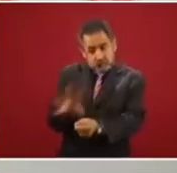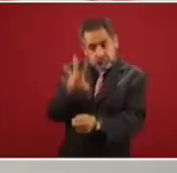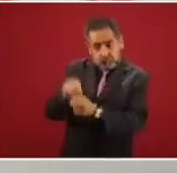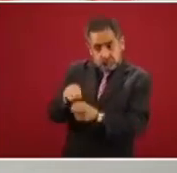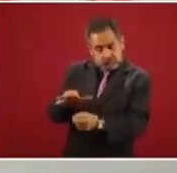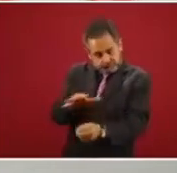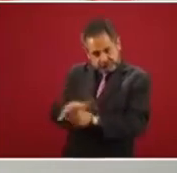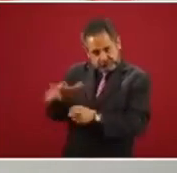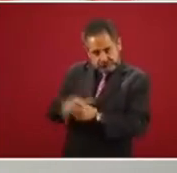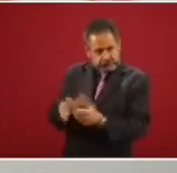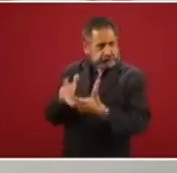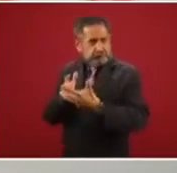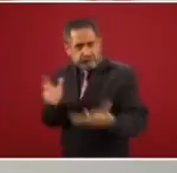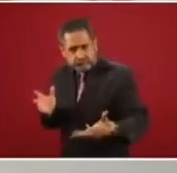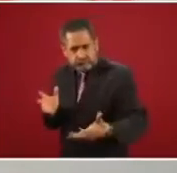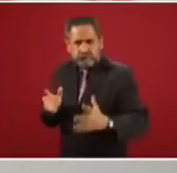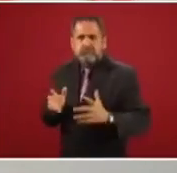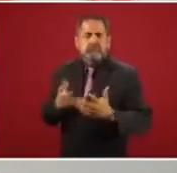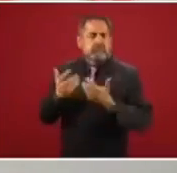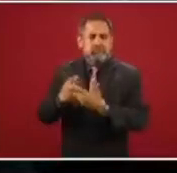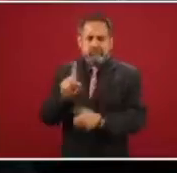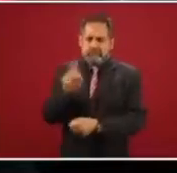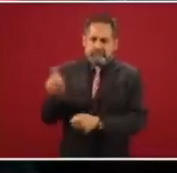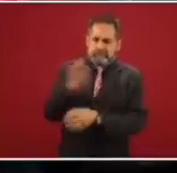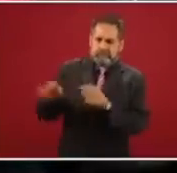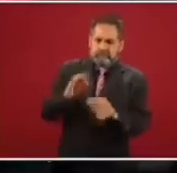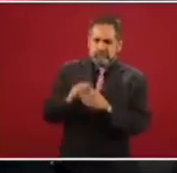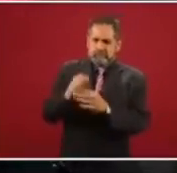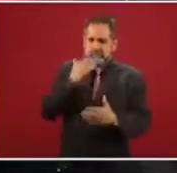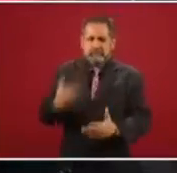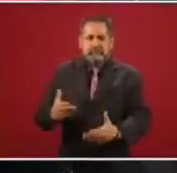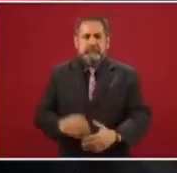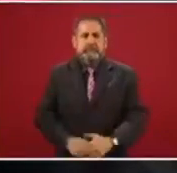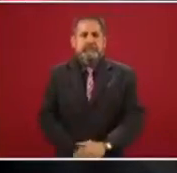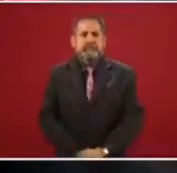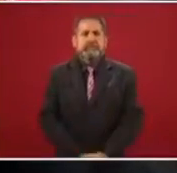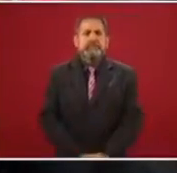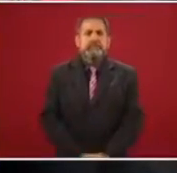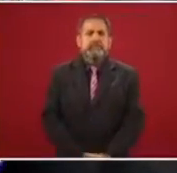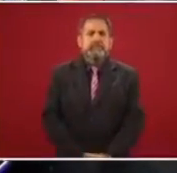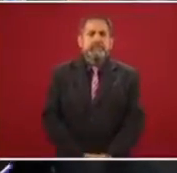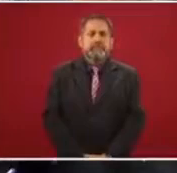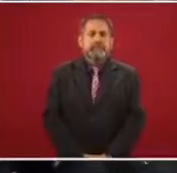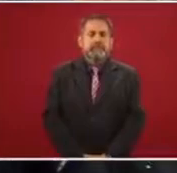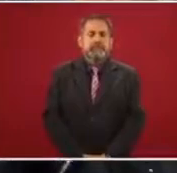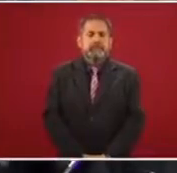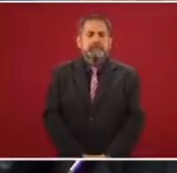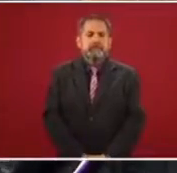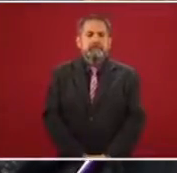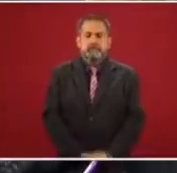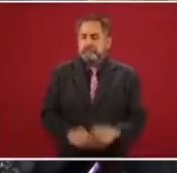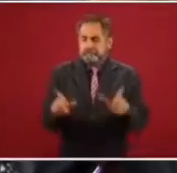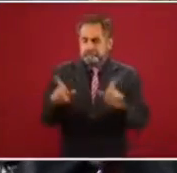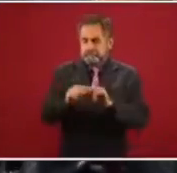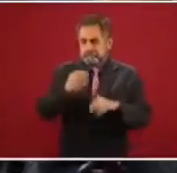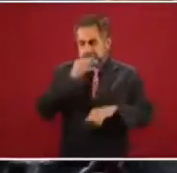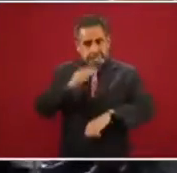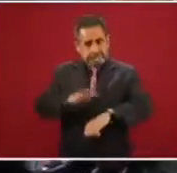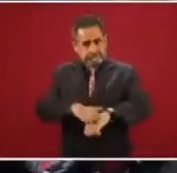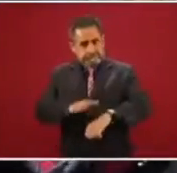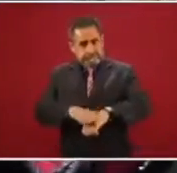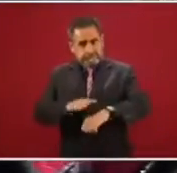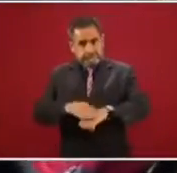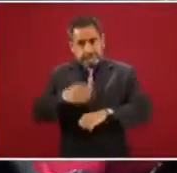especialidades y funcionando a toda su capacidad pero bueno este nada más para este los